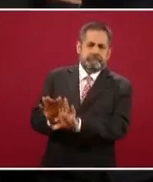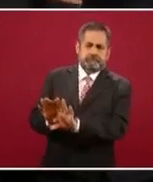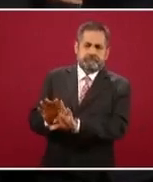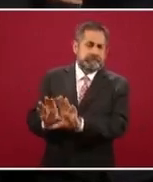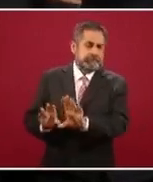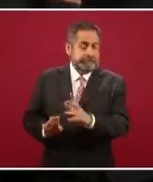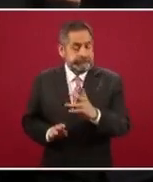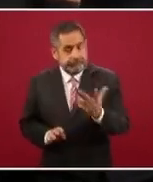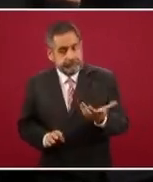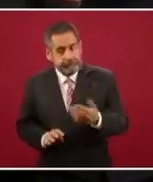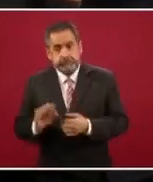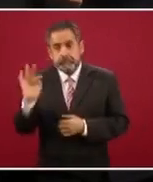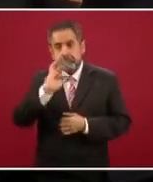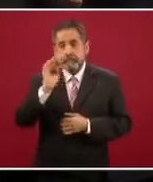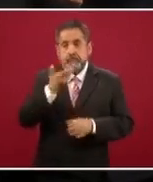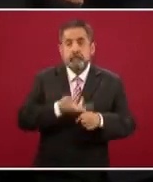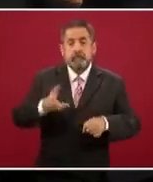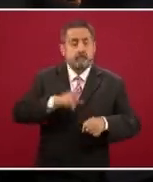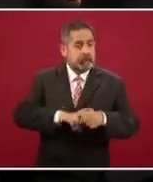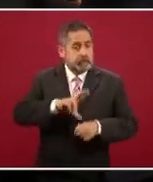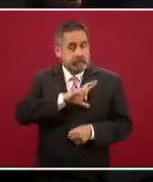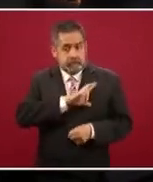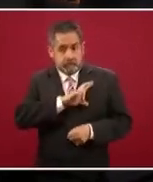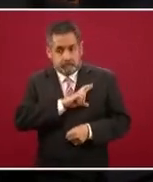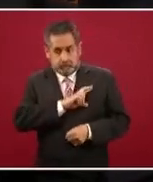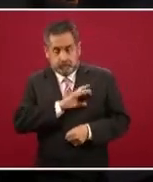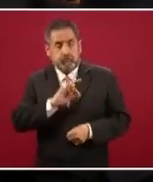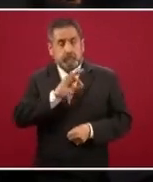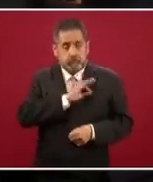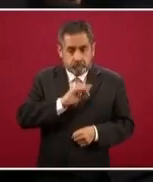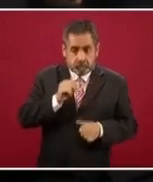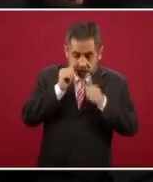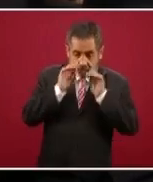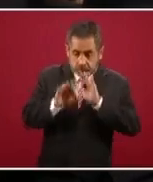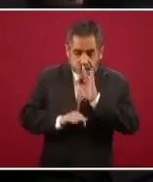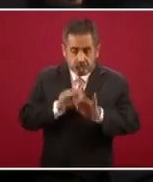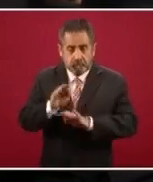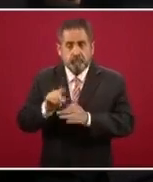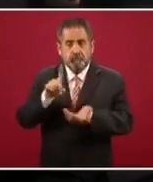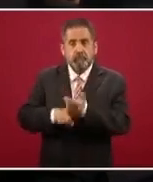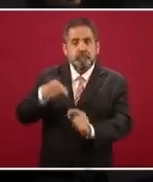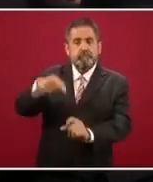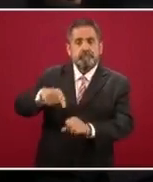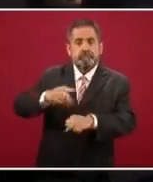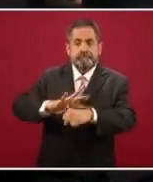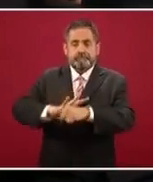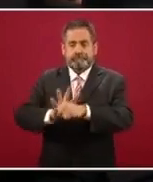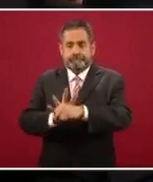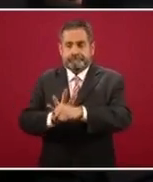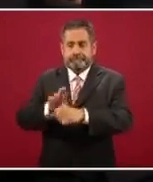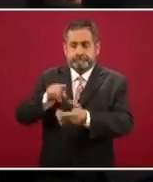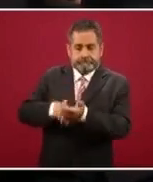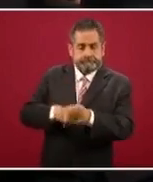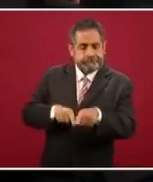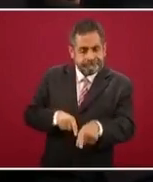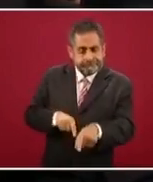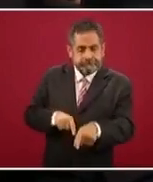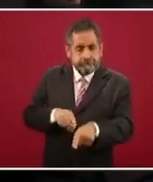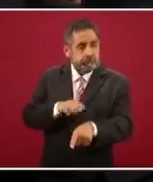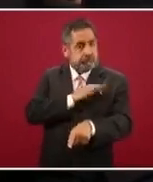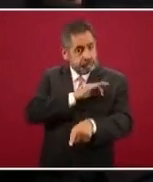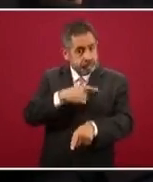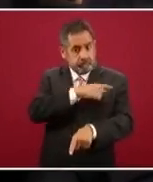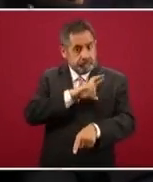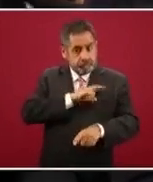aquí? ¿Un hospital privado está capacitado para tratar a alguien con coronavirus? En caso de que exista algún tratamiento que sea difícil de conseguir, ¿el